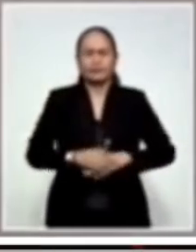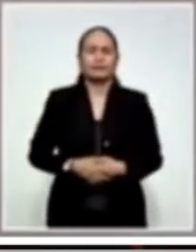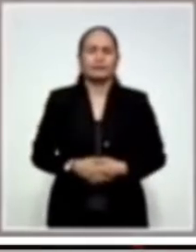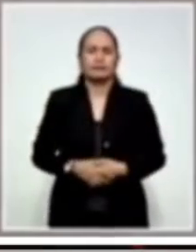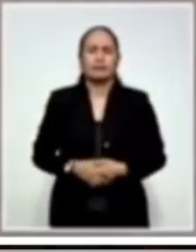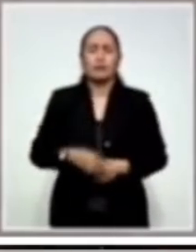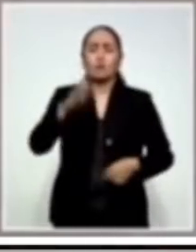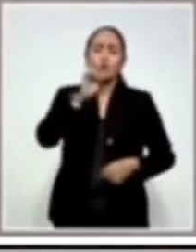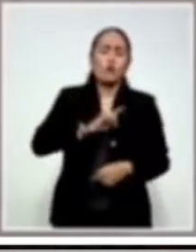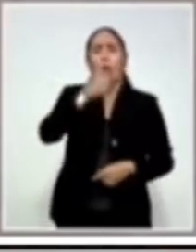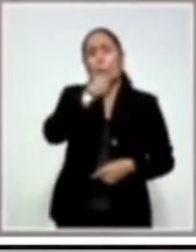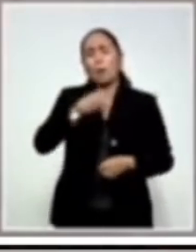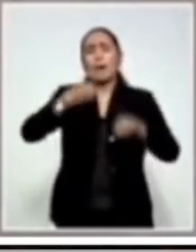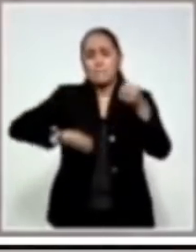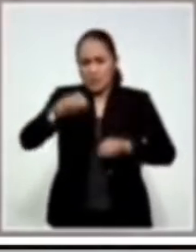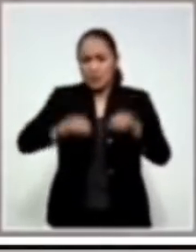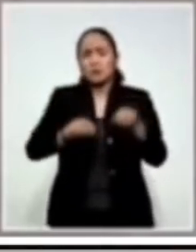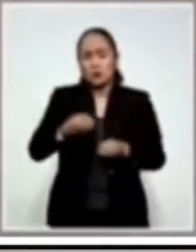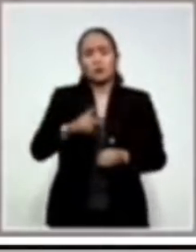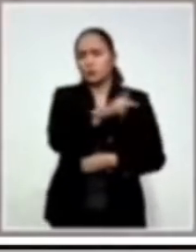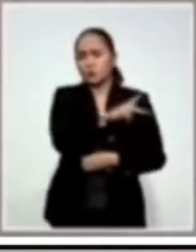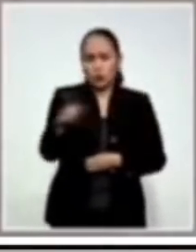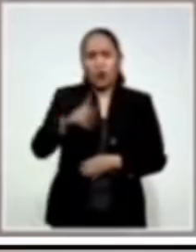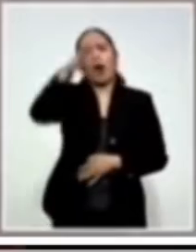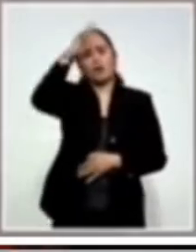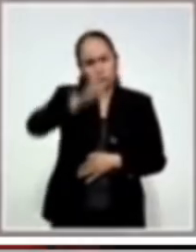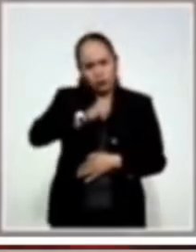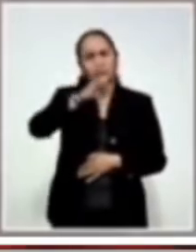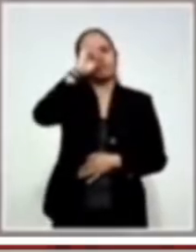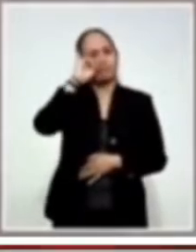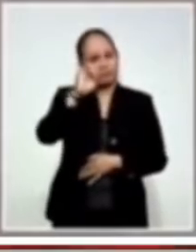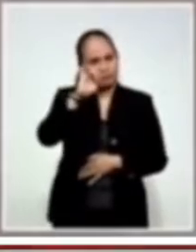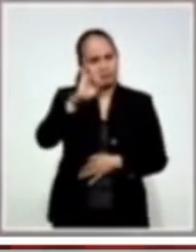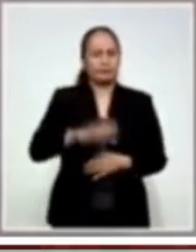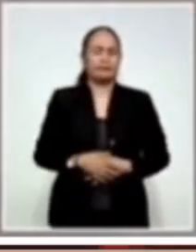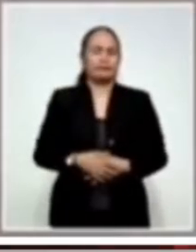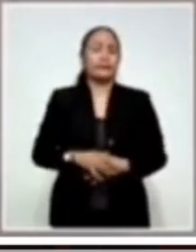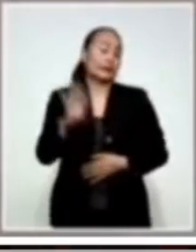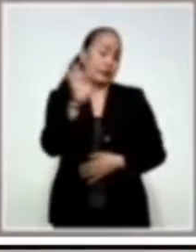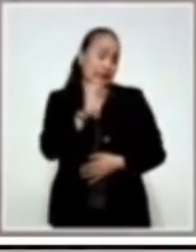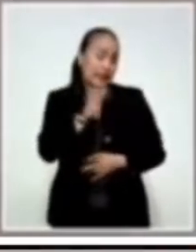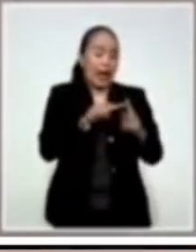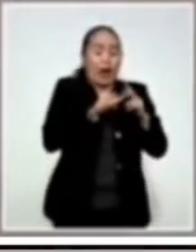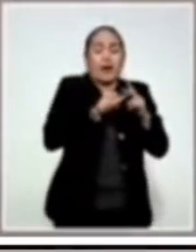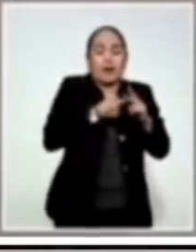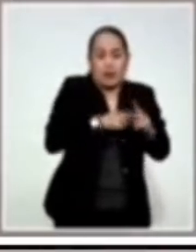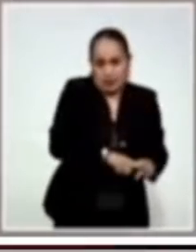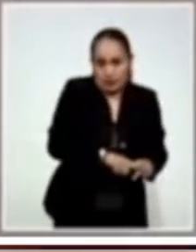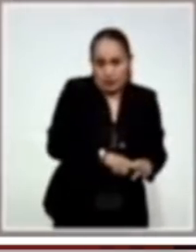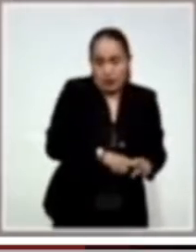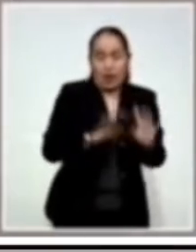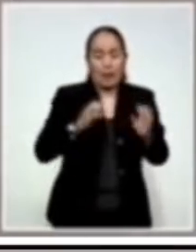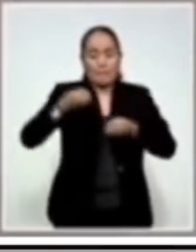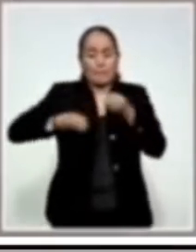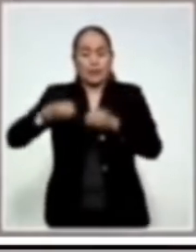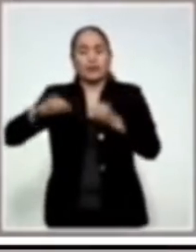los ministros y ministras estuvimos de acuerdo con eso. Entonces, al final, más allá de si al principio efectivamente el ministro